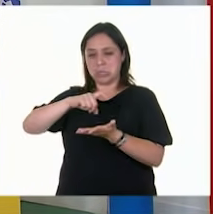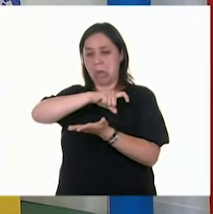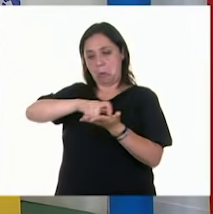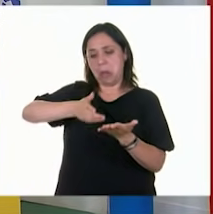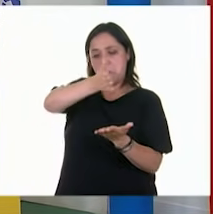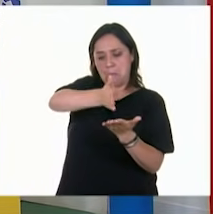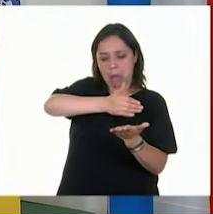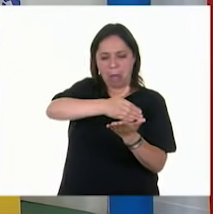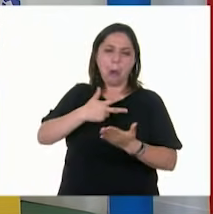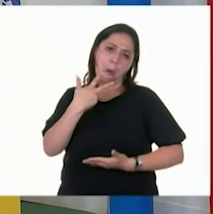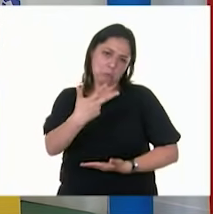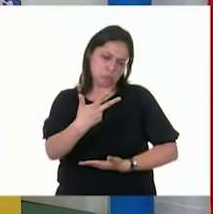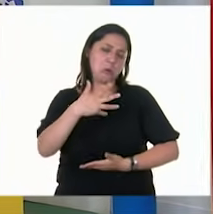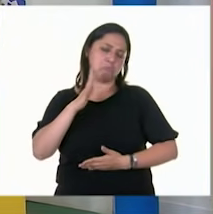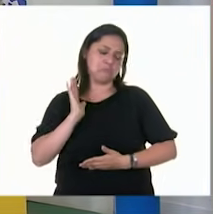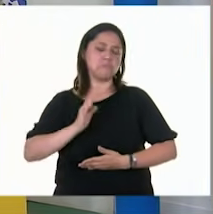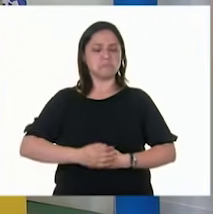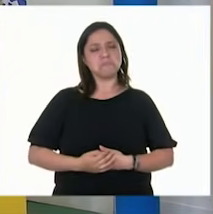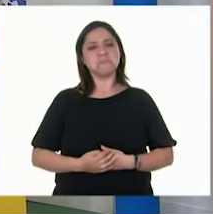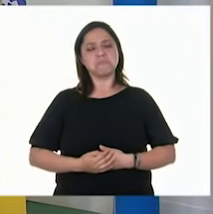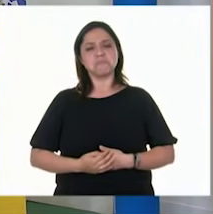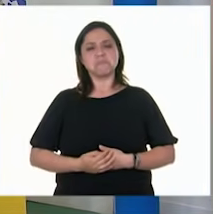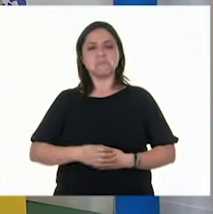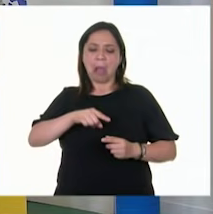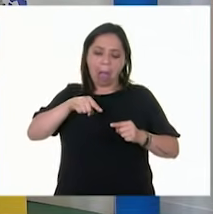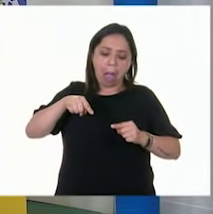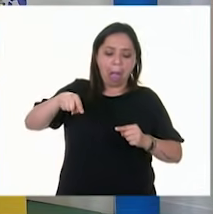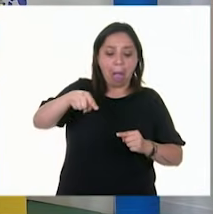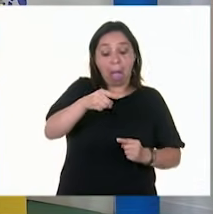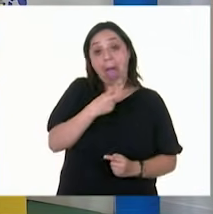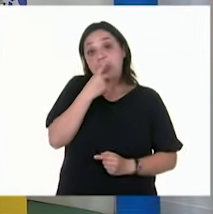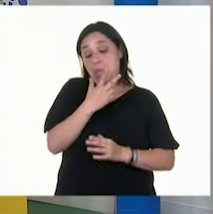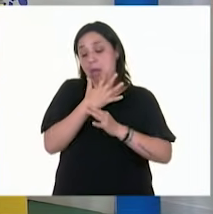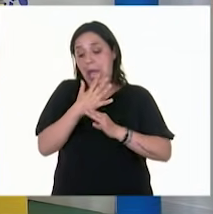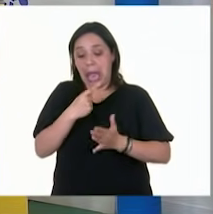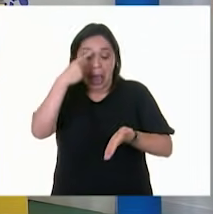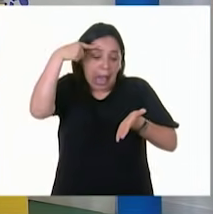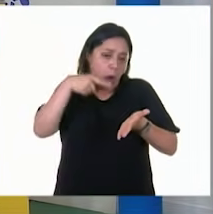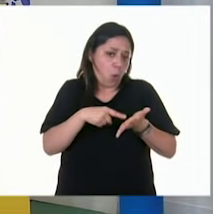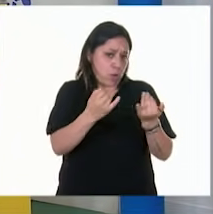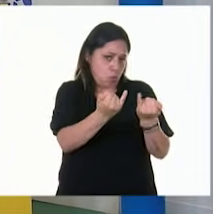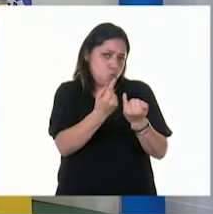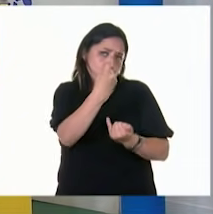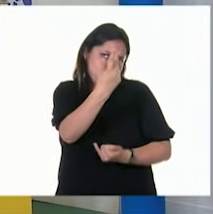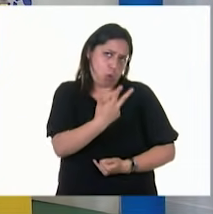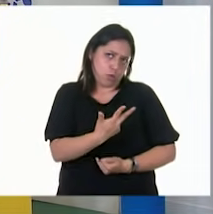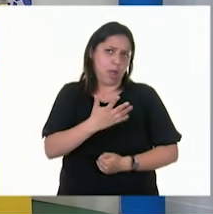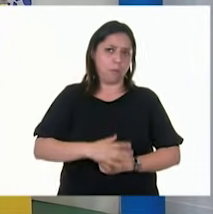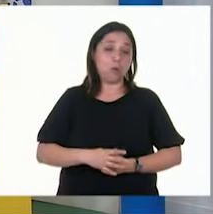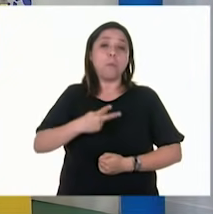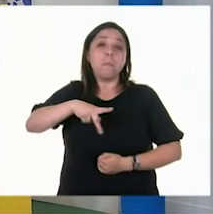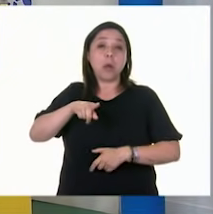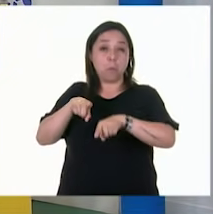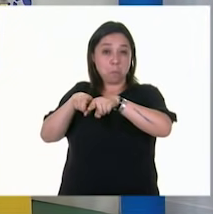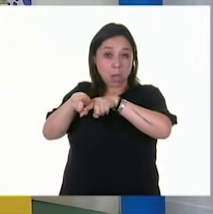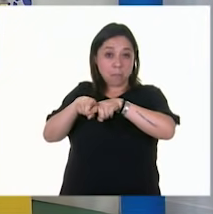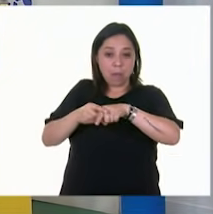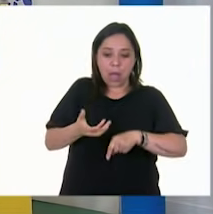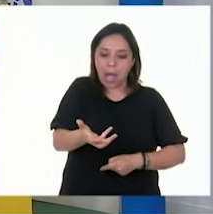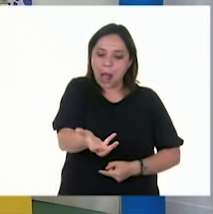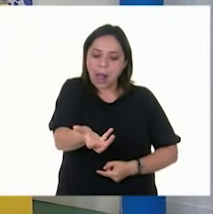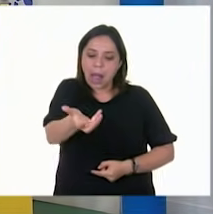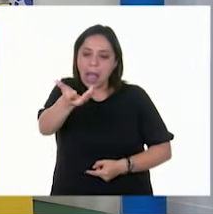Bueno, venían 8 pedazos. Cada pedazo se supone que era un octavo. Pero había una pizza que agarró mi hermano, que cómo la